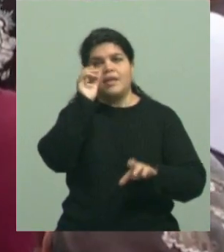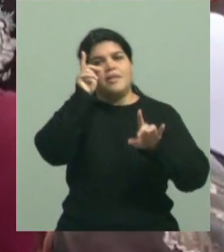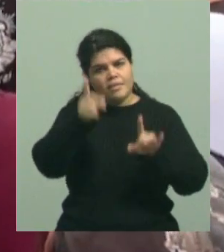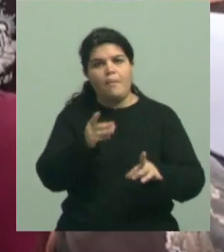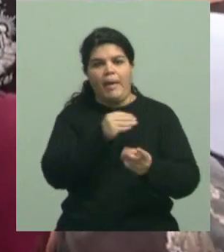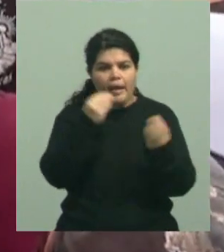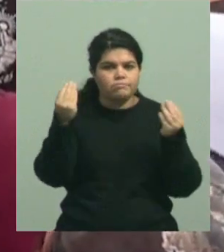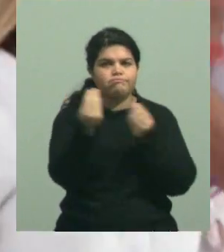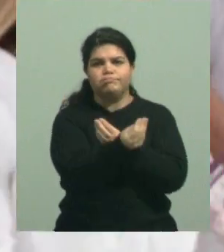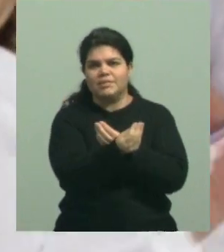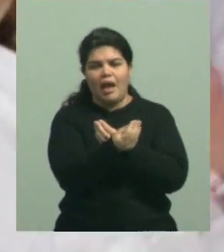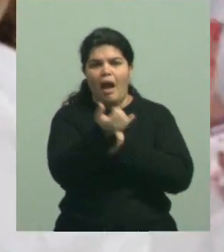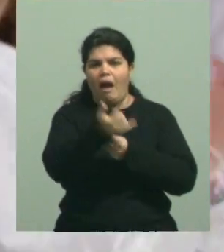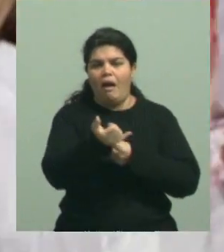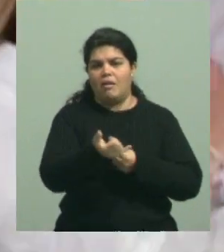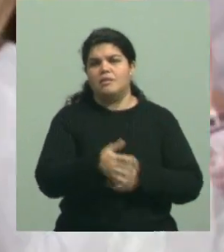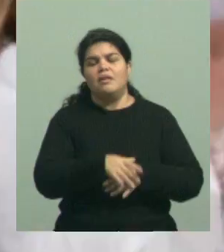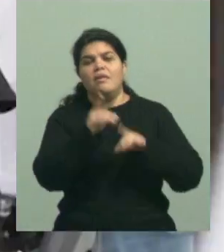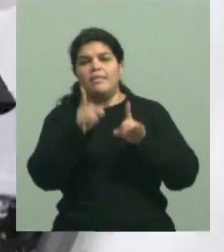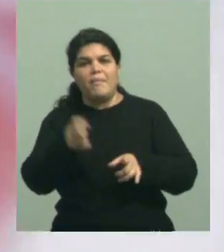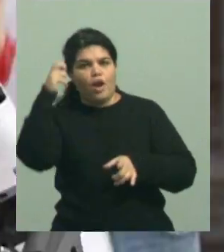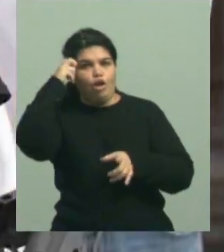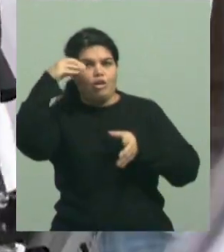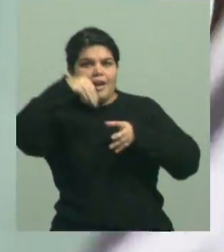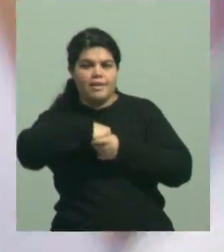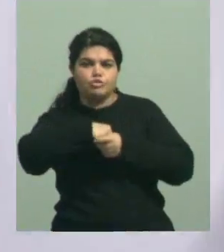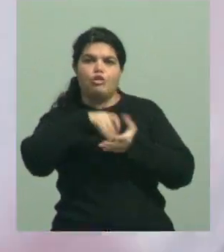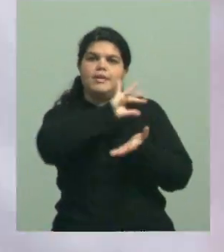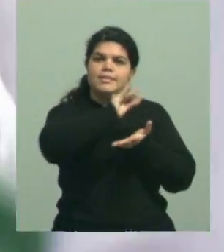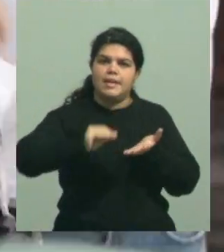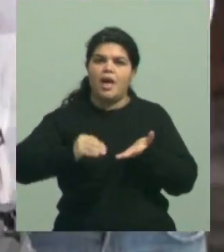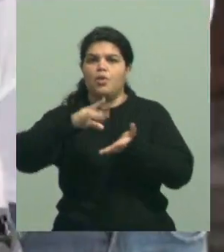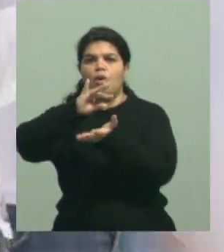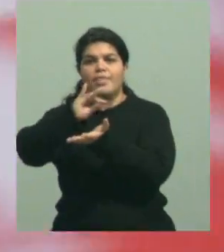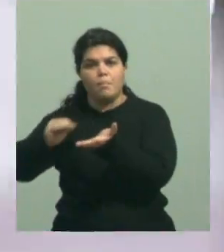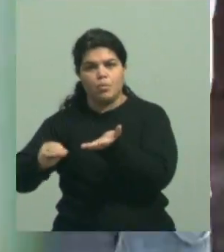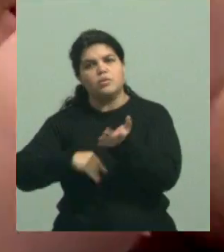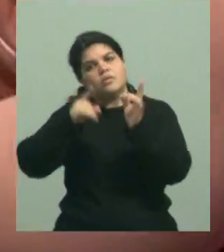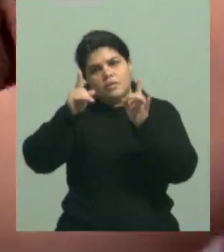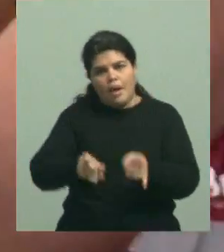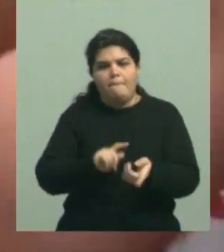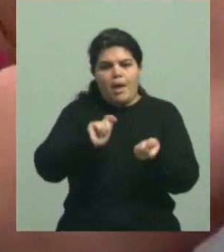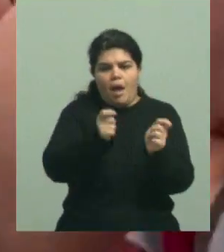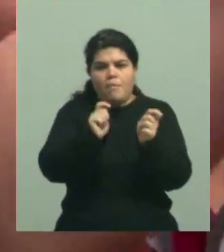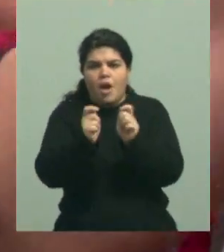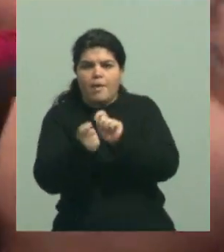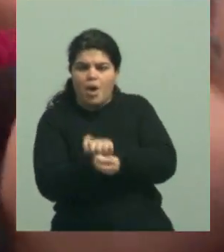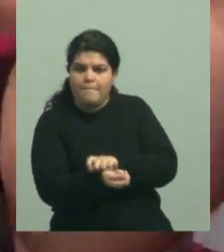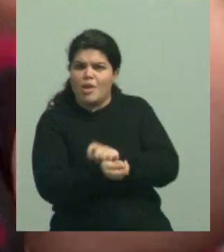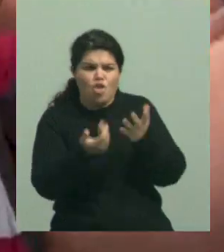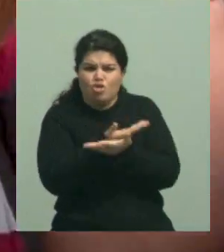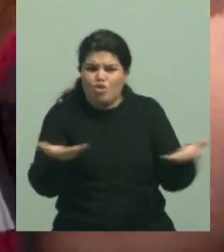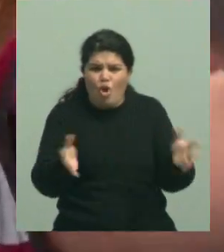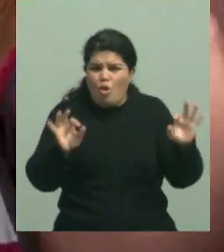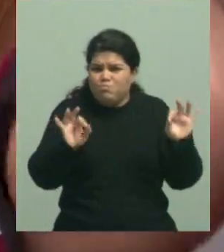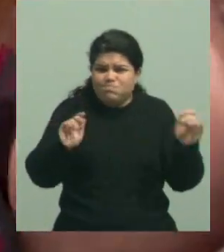el Senado y de lo que es diputados. Y es ahí donde también se entiende como un antes y un después en todo sentido. También con